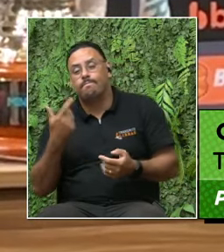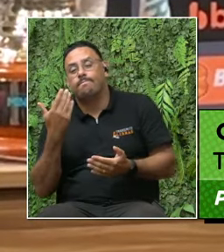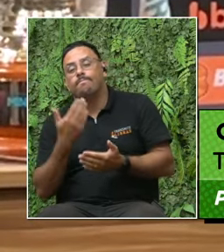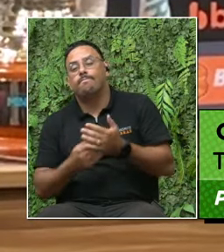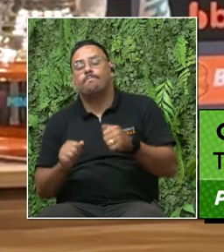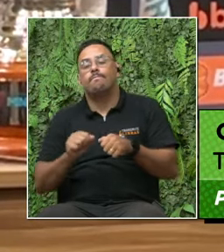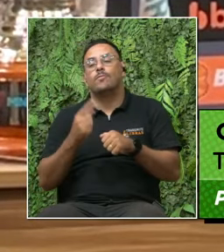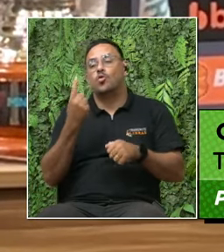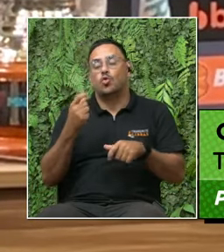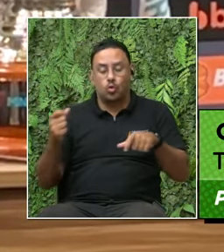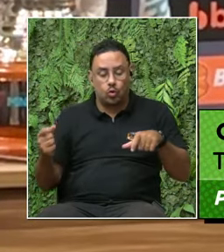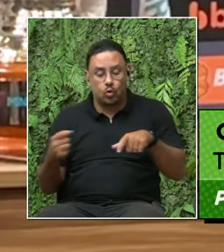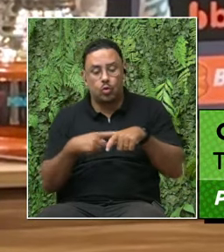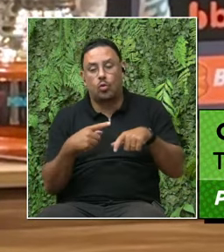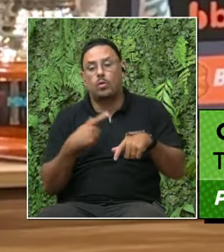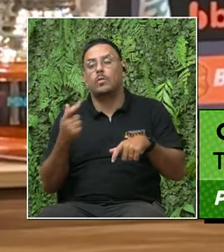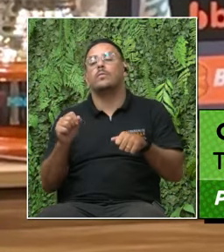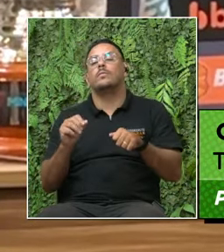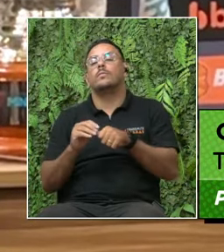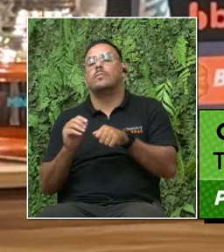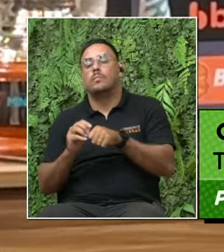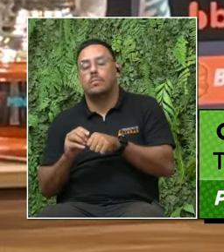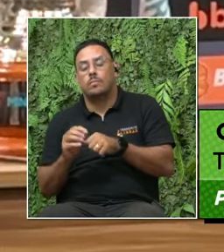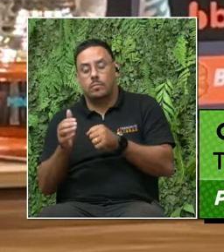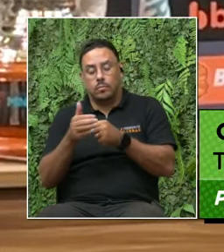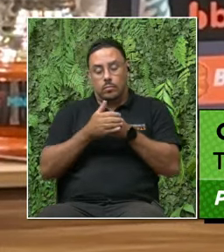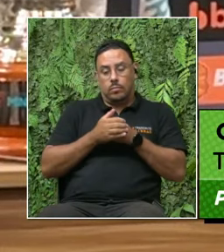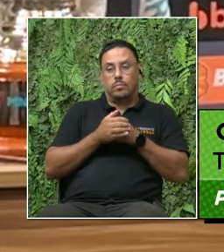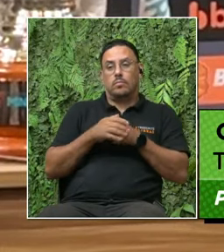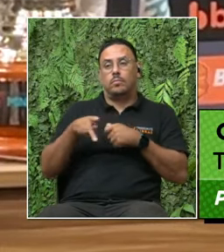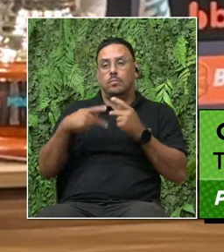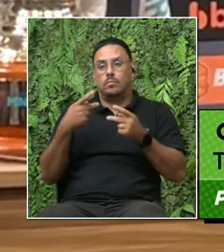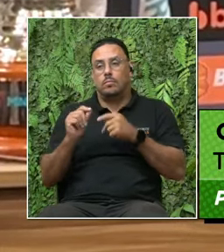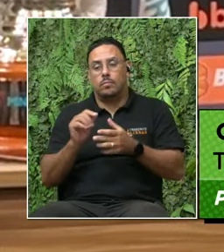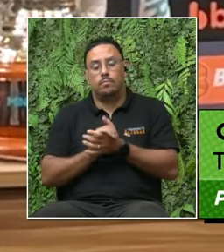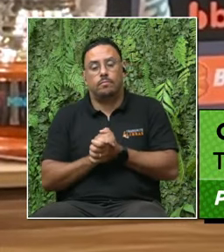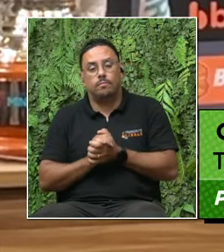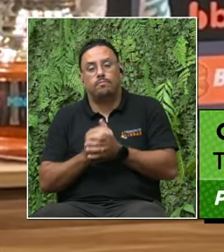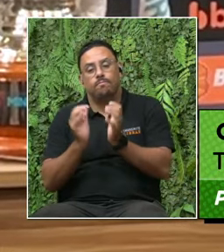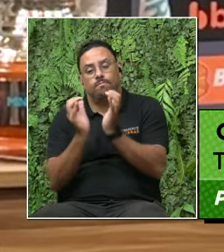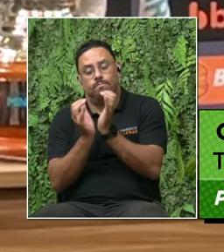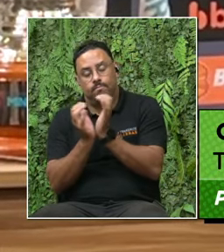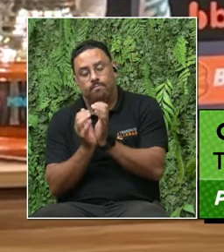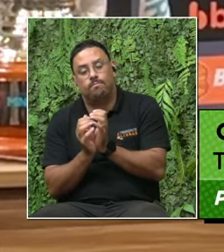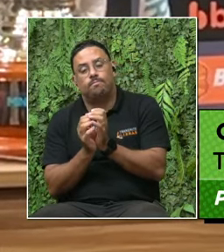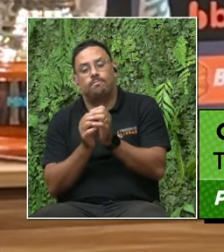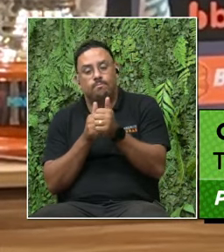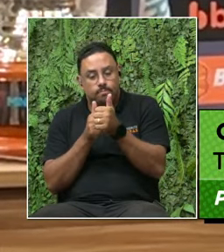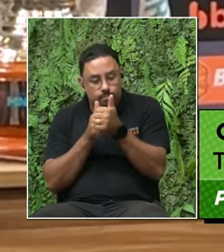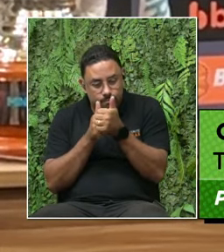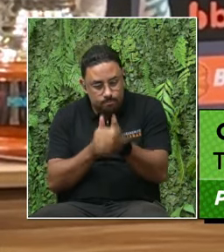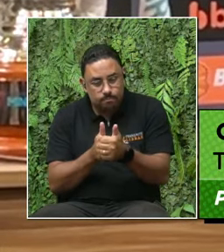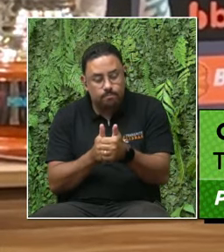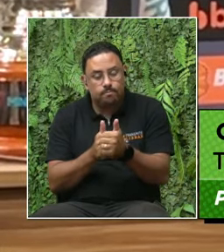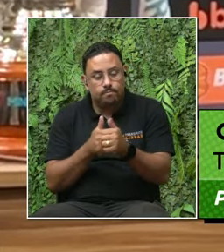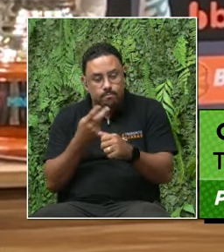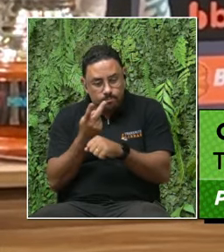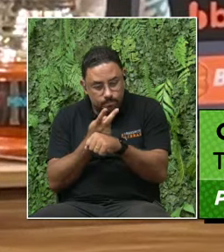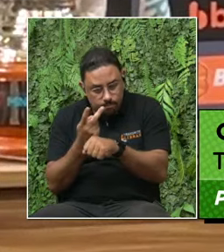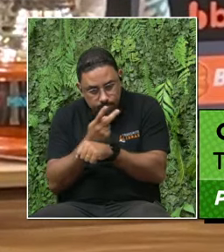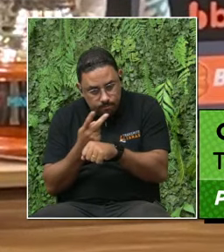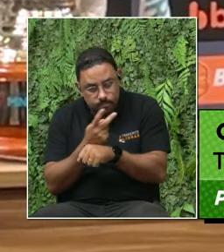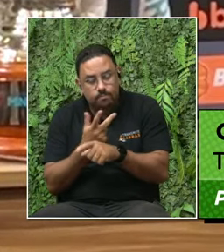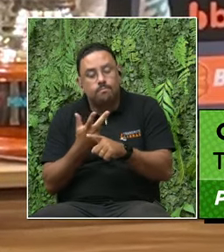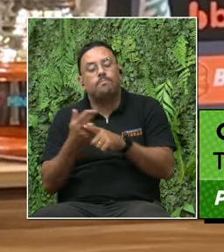goando para para adelantar en el marcador y sin embargo el equipo siguiendo la Victoria en